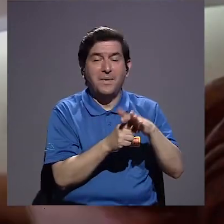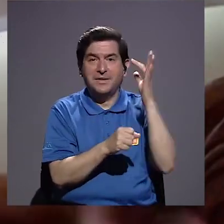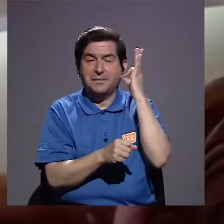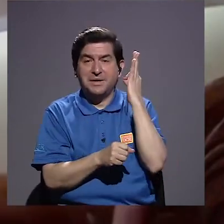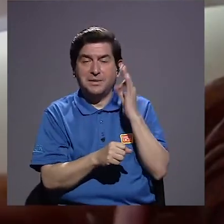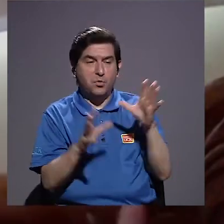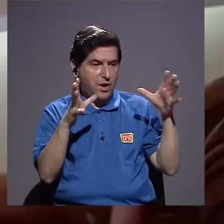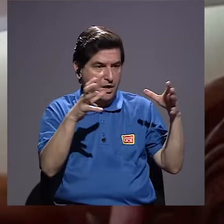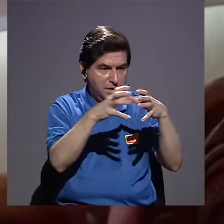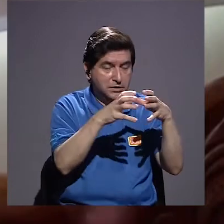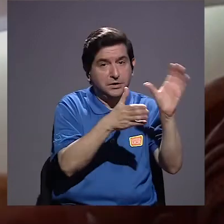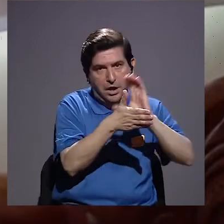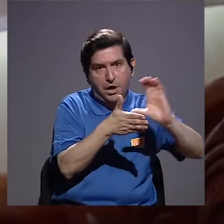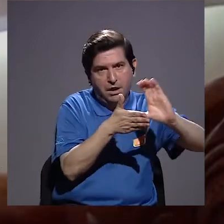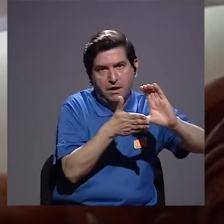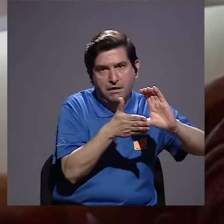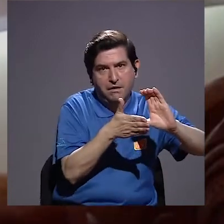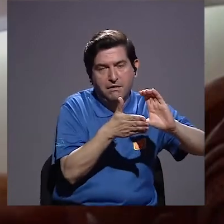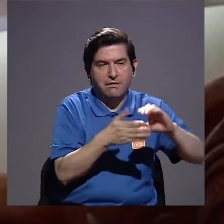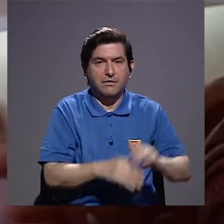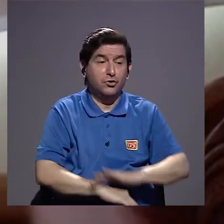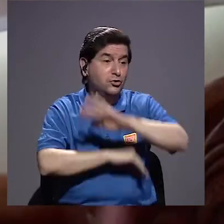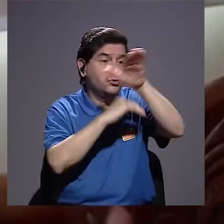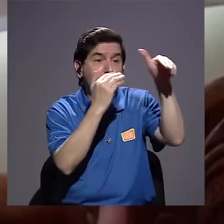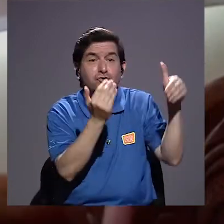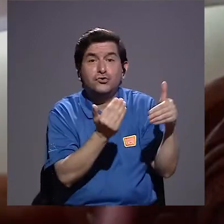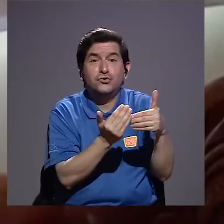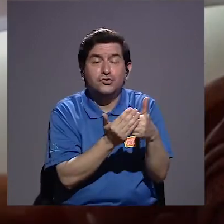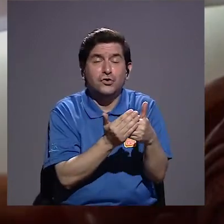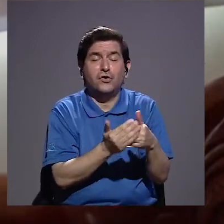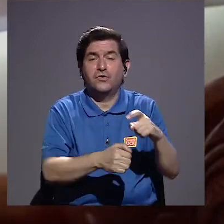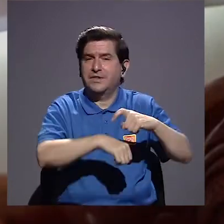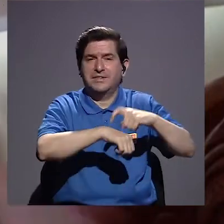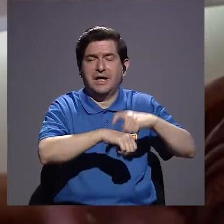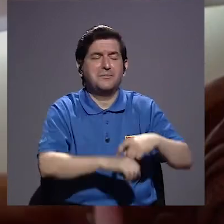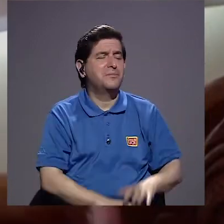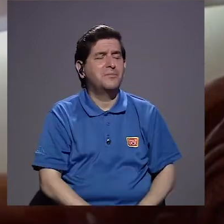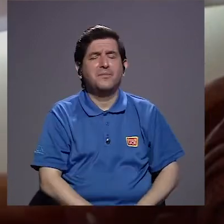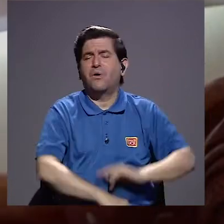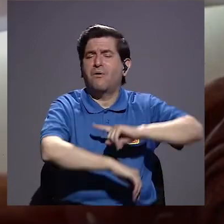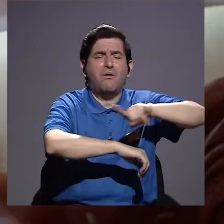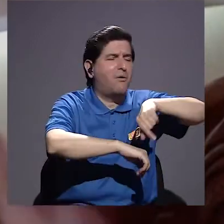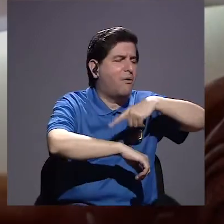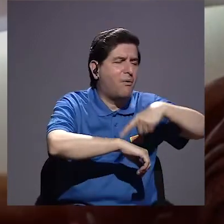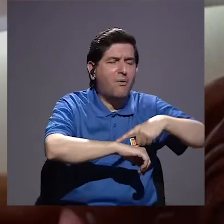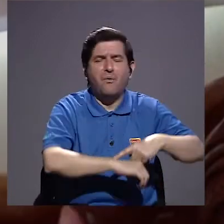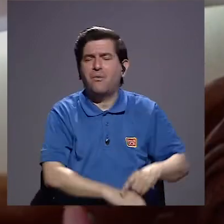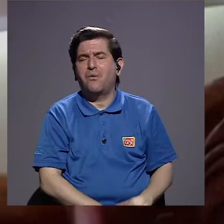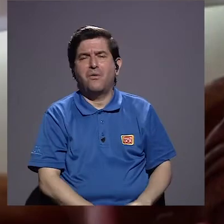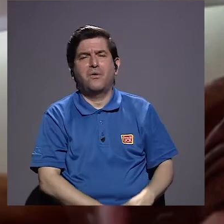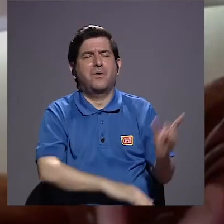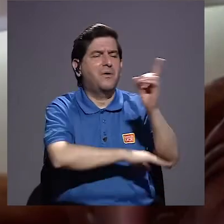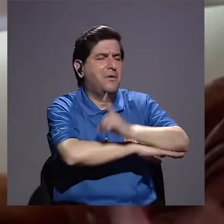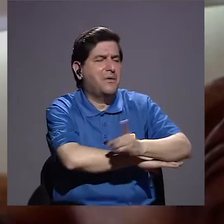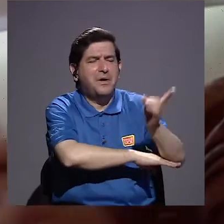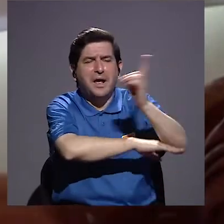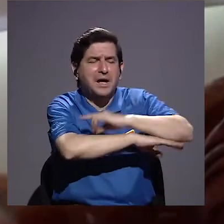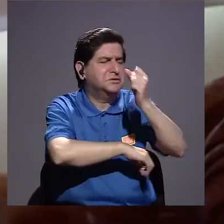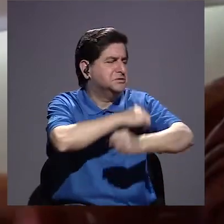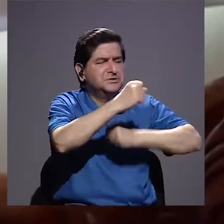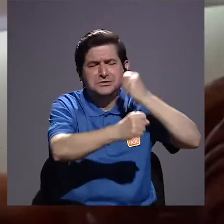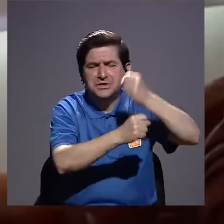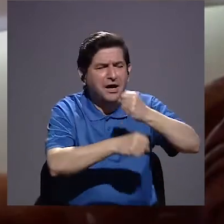totalmente de mujeres, donde todos los días y todas las horas y todos los años